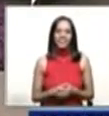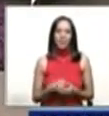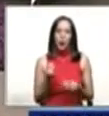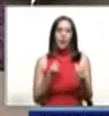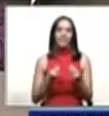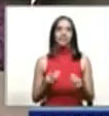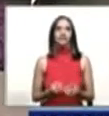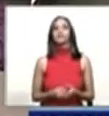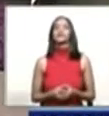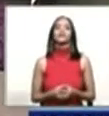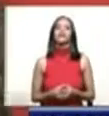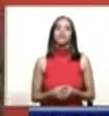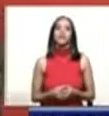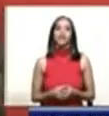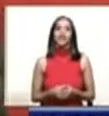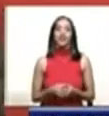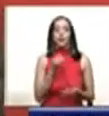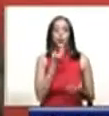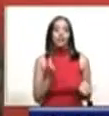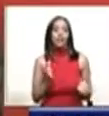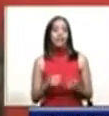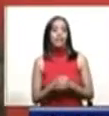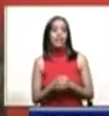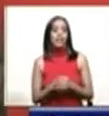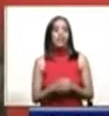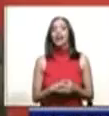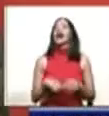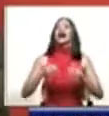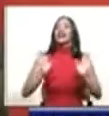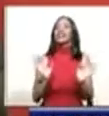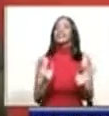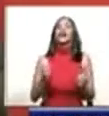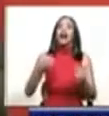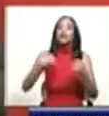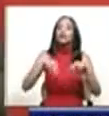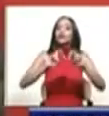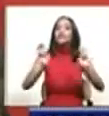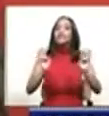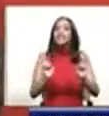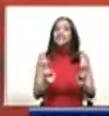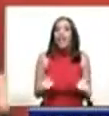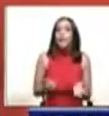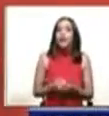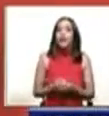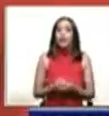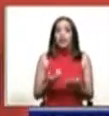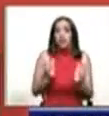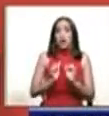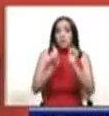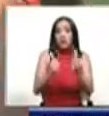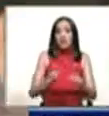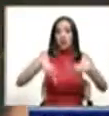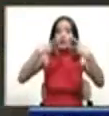Lánzate. Bueno, buenas noches. Fidel, de Neva. Fidel está analizando detenidamente lo que va a decir para no arrancar en esta nueva etapa